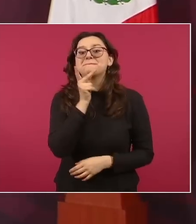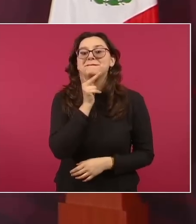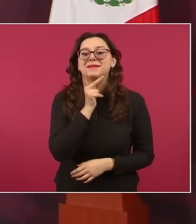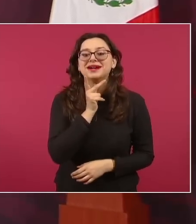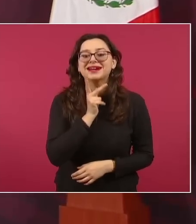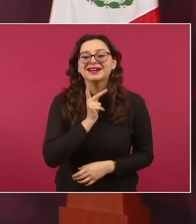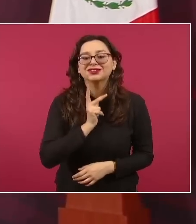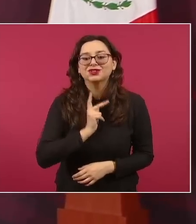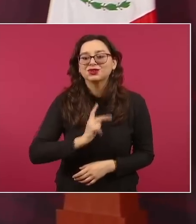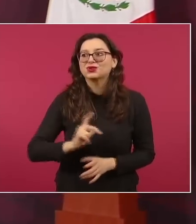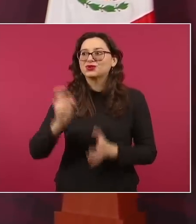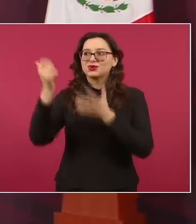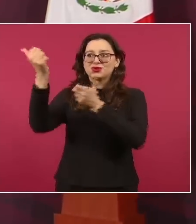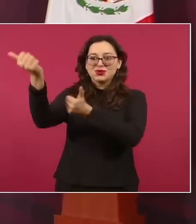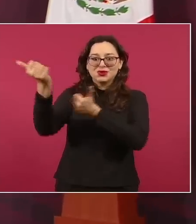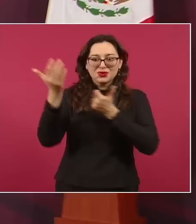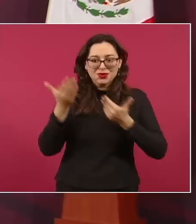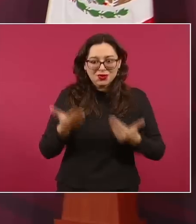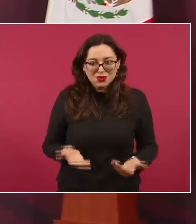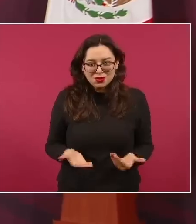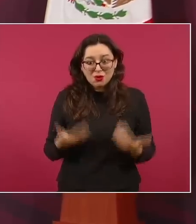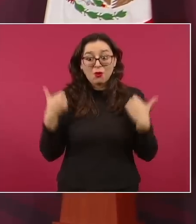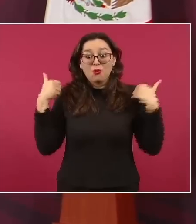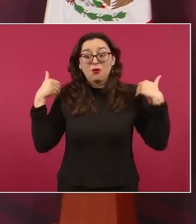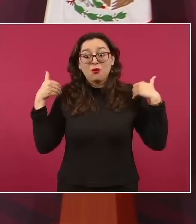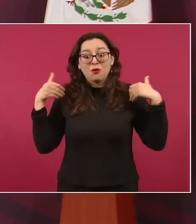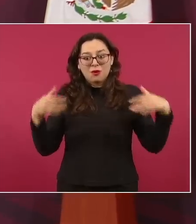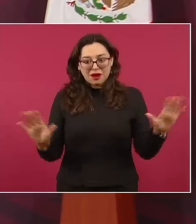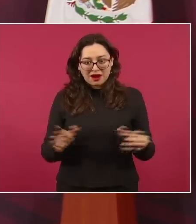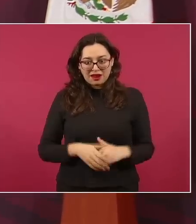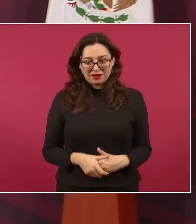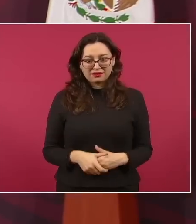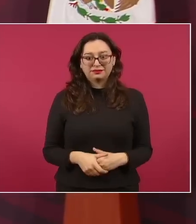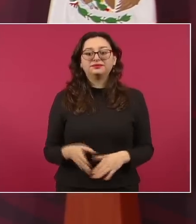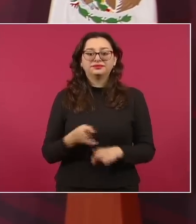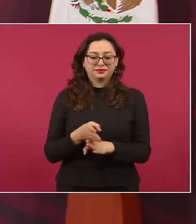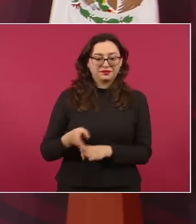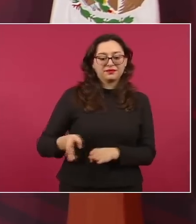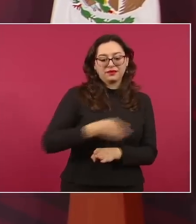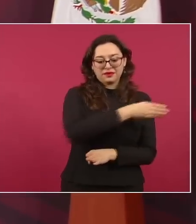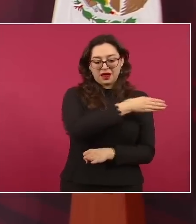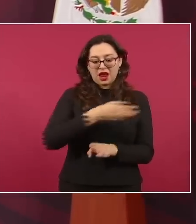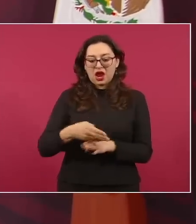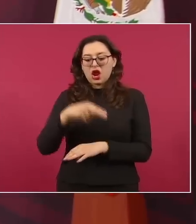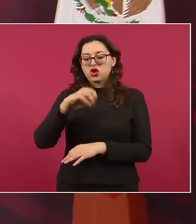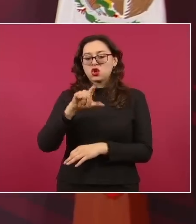de quienes manejaron durante el periodo neoliberal la política petrolera.